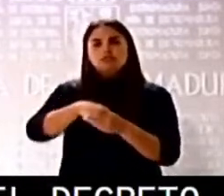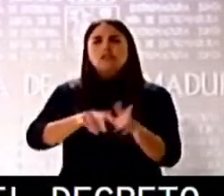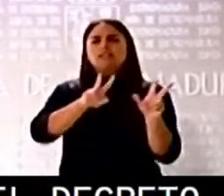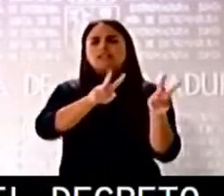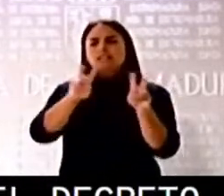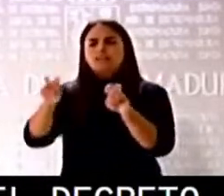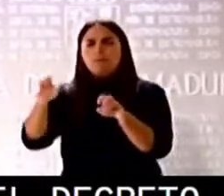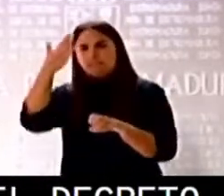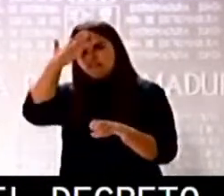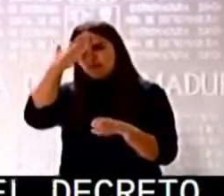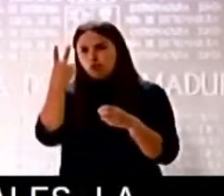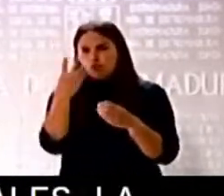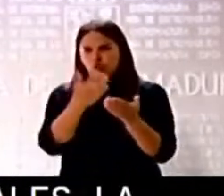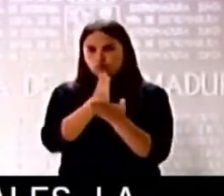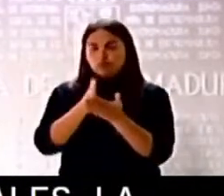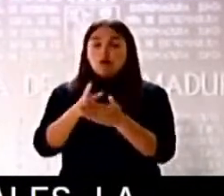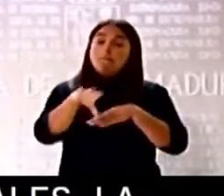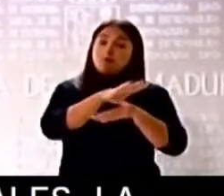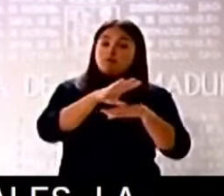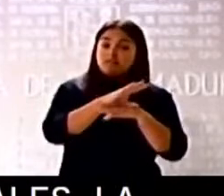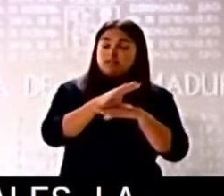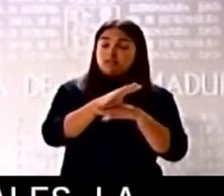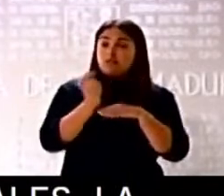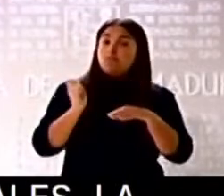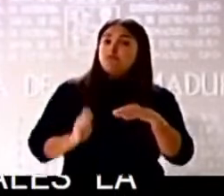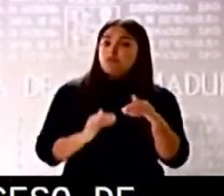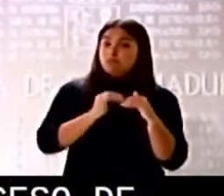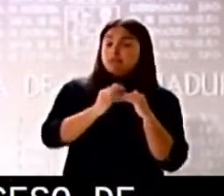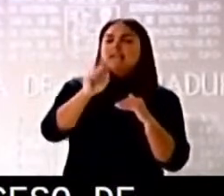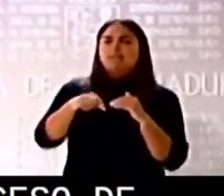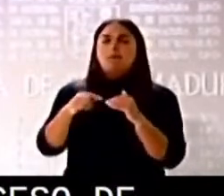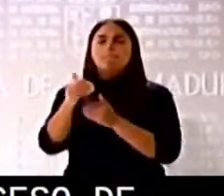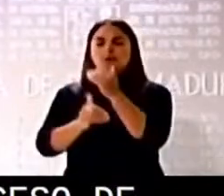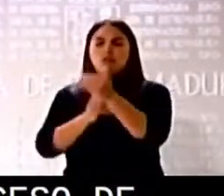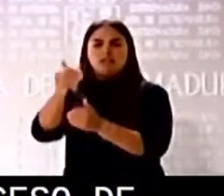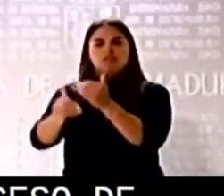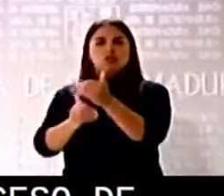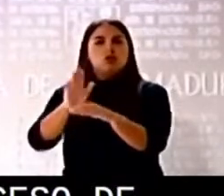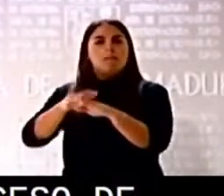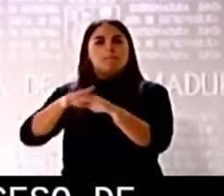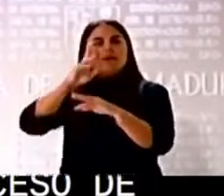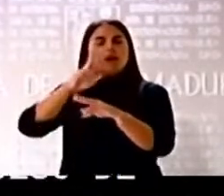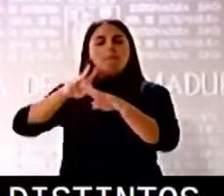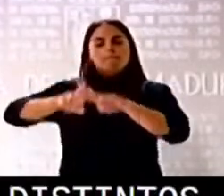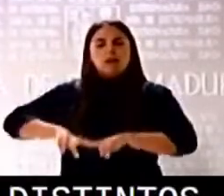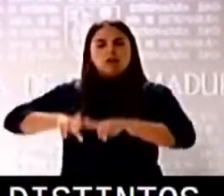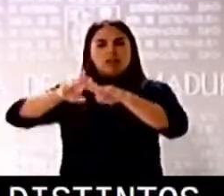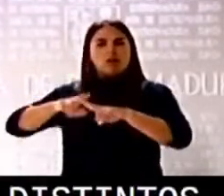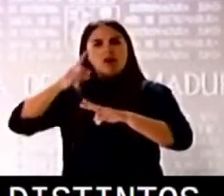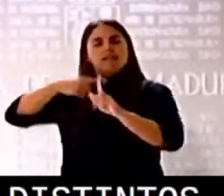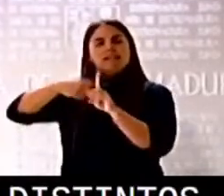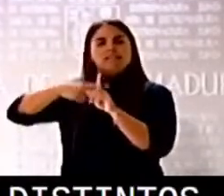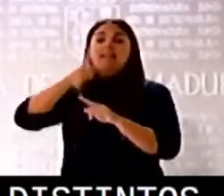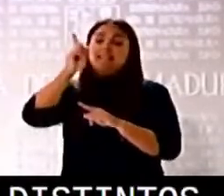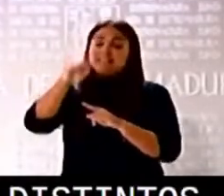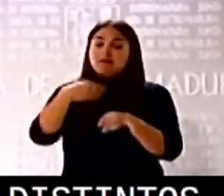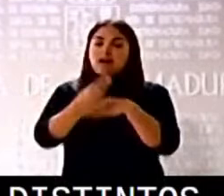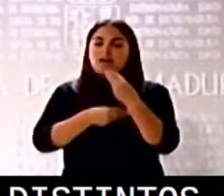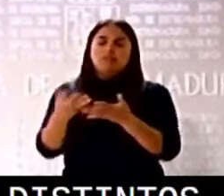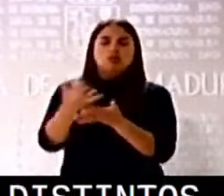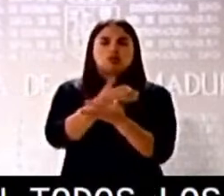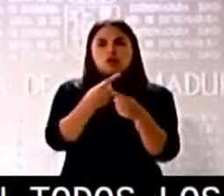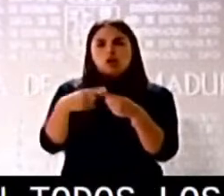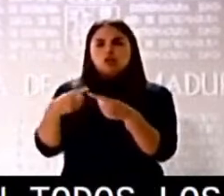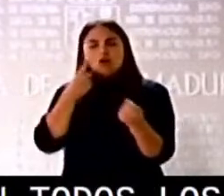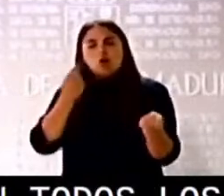cuestiones principales: la carrera profesional horizontal y el proceso de valoración para la progresión entre los distintos niveles y la evaluación del desempeño en todos los